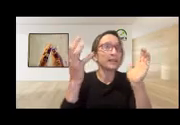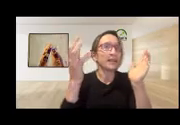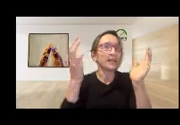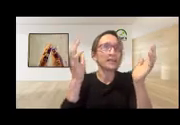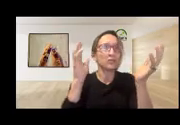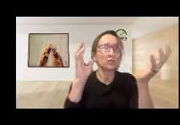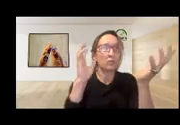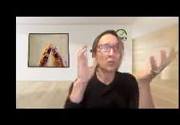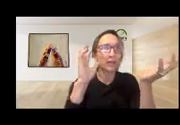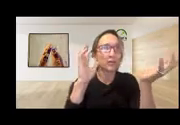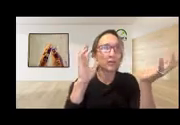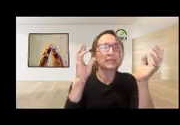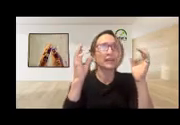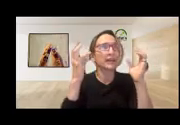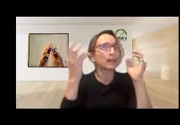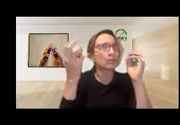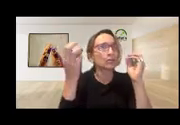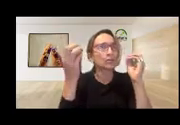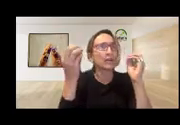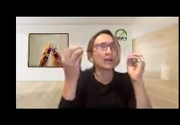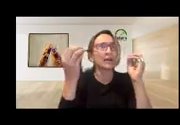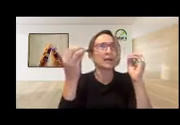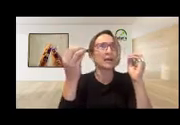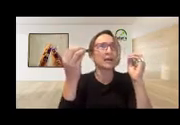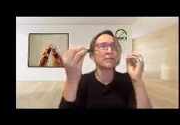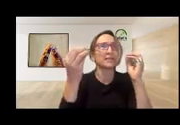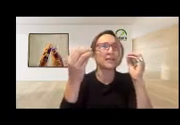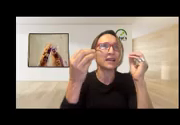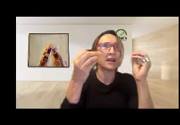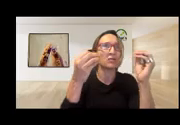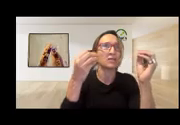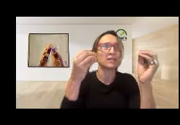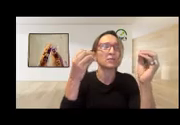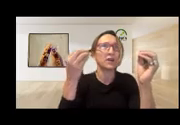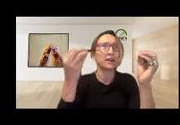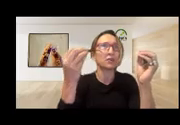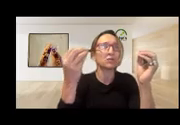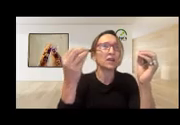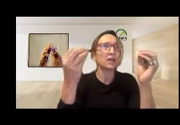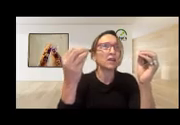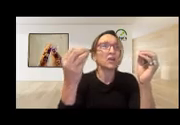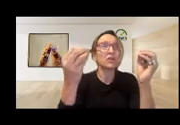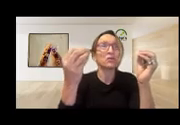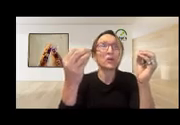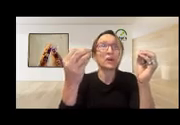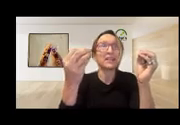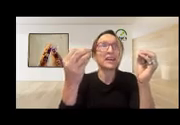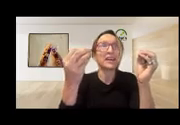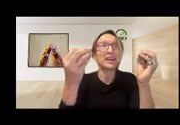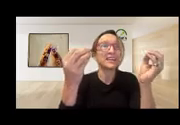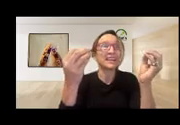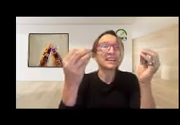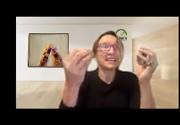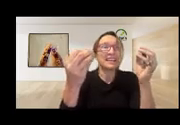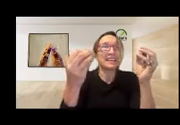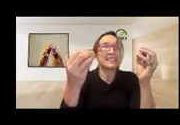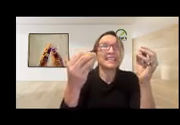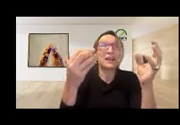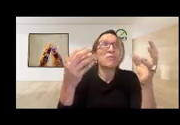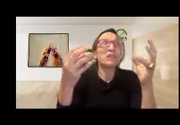entender y tener hallazgos como estos, detenernos a investigarlos, a explorarlos, lo que nos recuerda